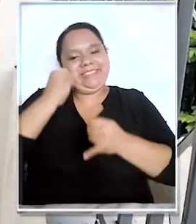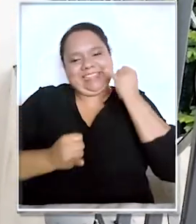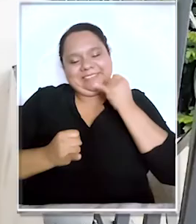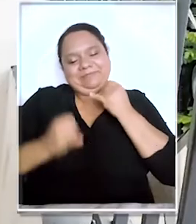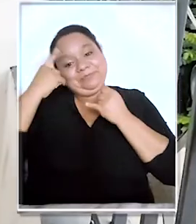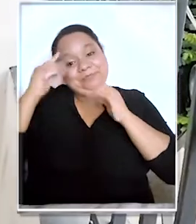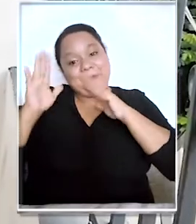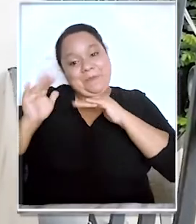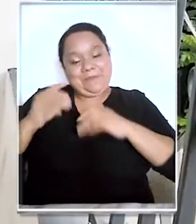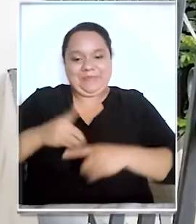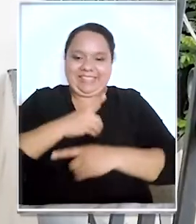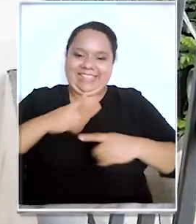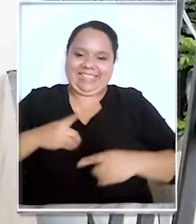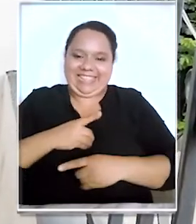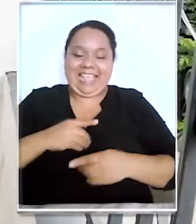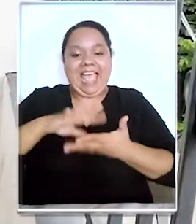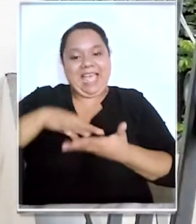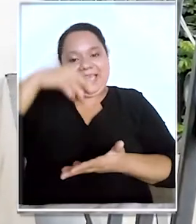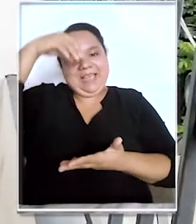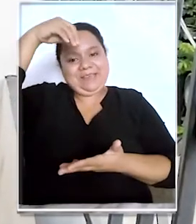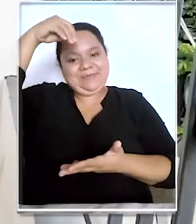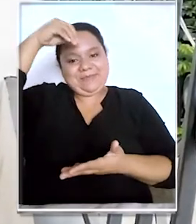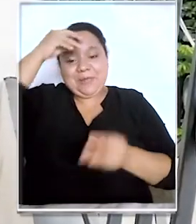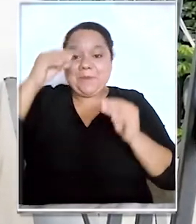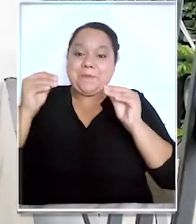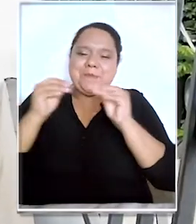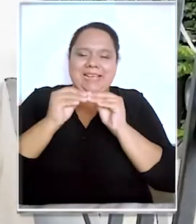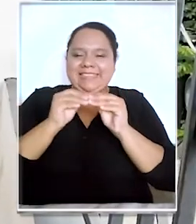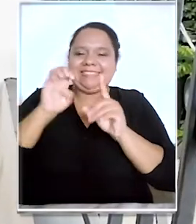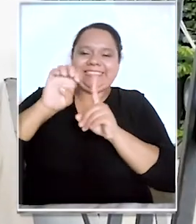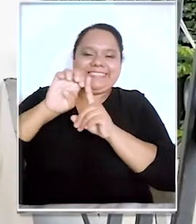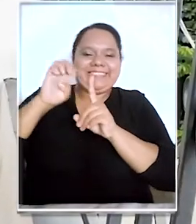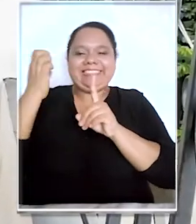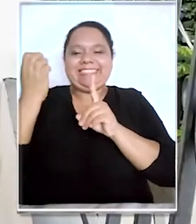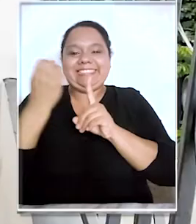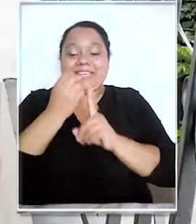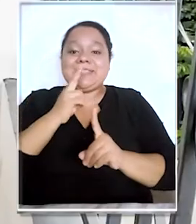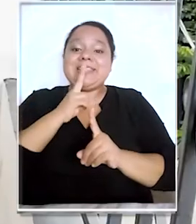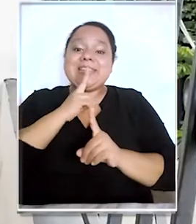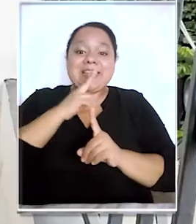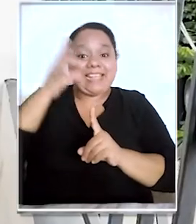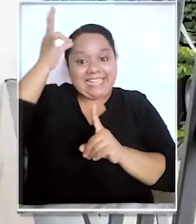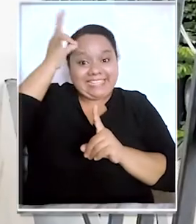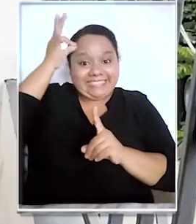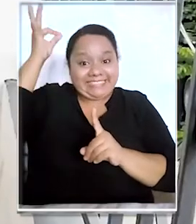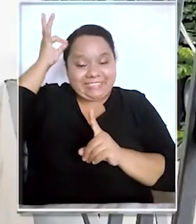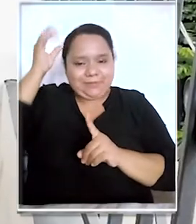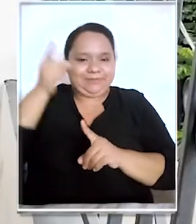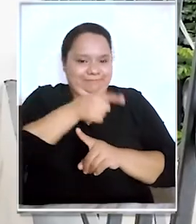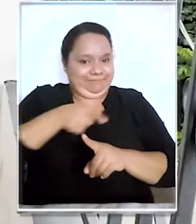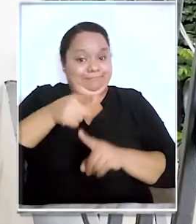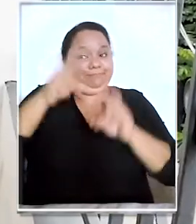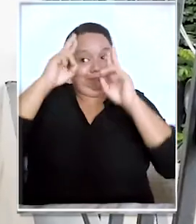hayan disfrutado y hayan aprendido algo más sobre los pueblos indígenas. Recuerden que son parte de nosotros y